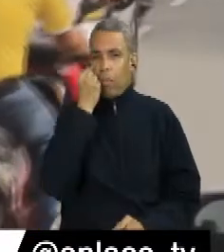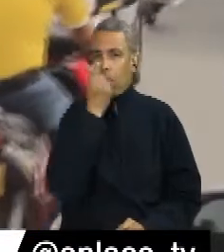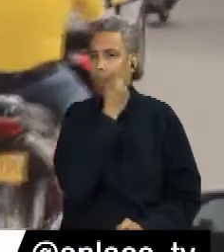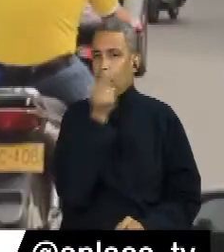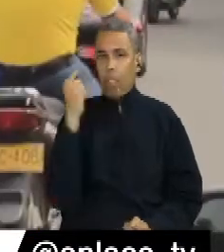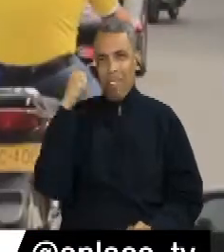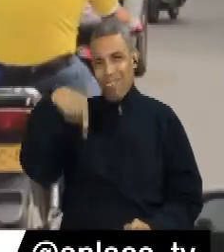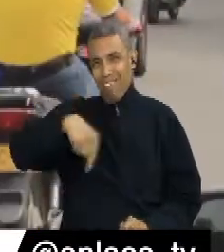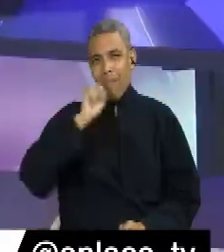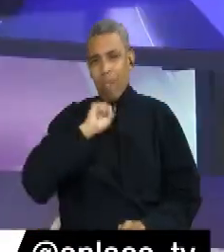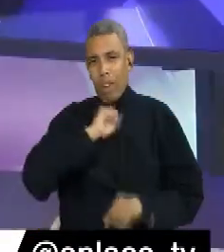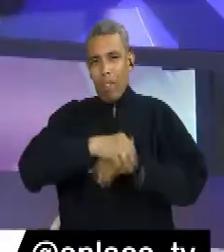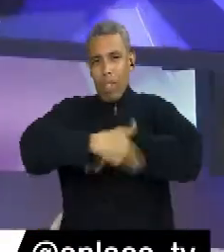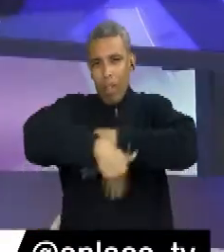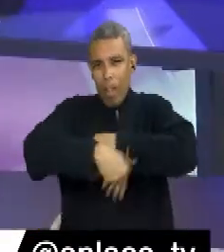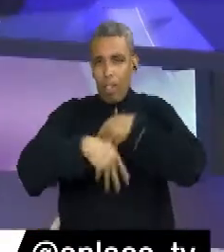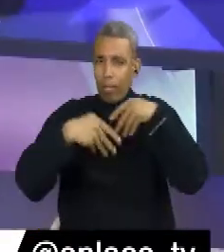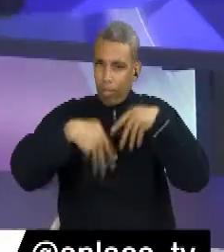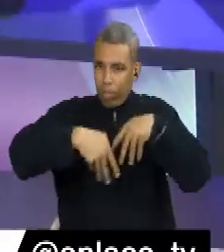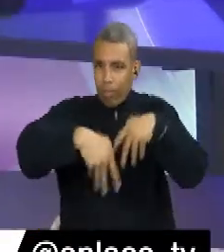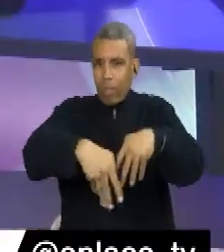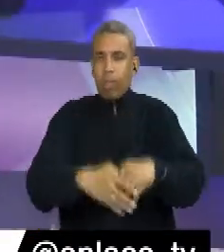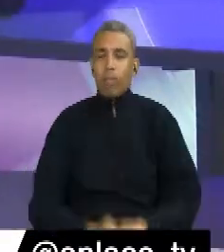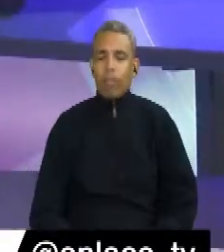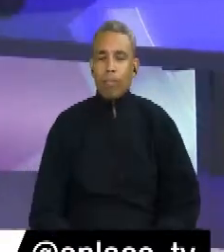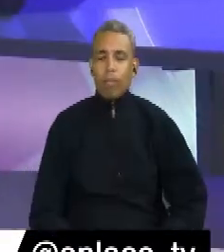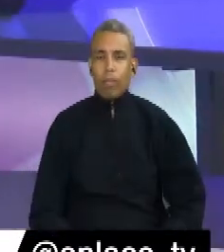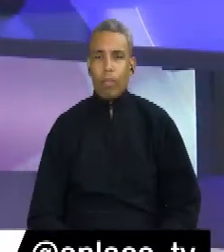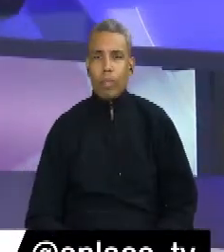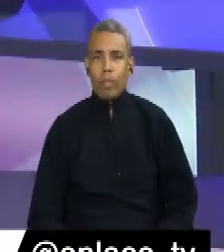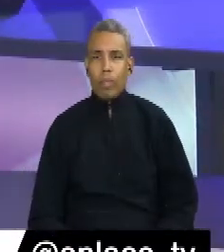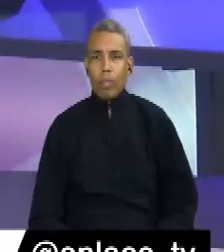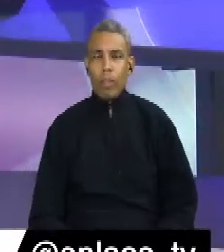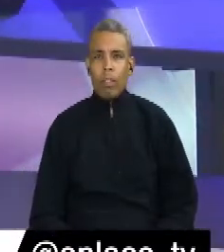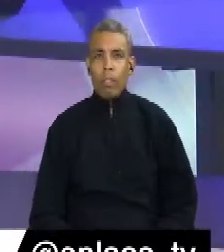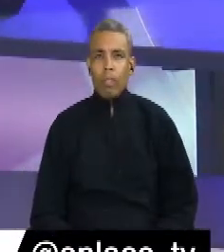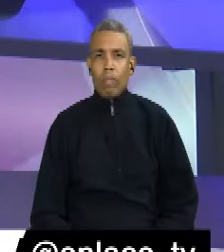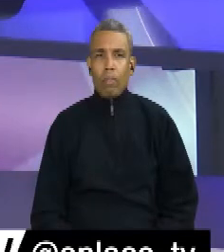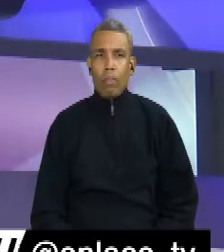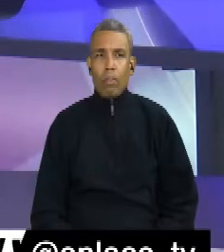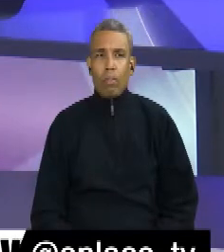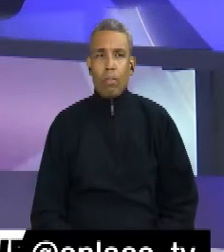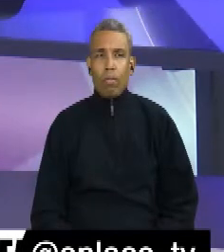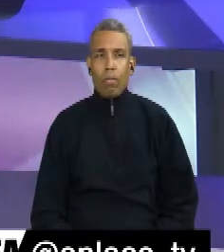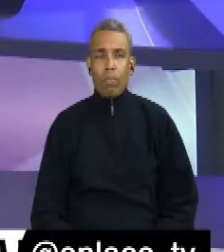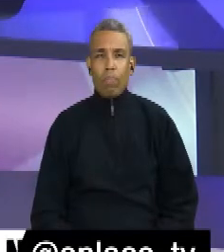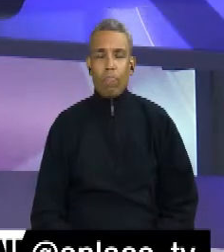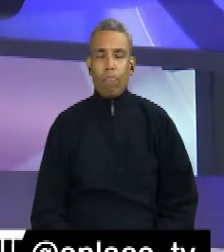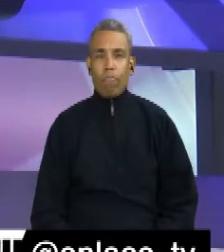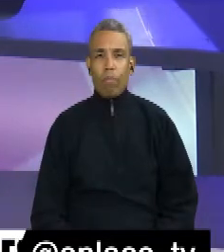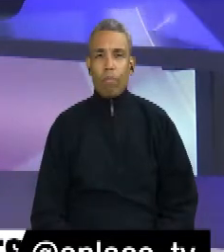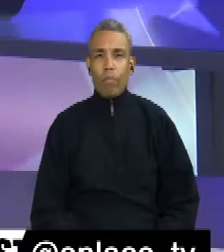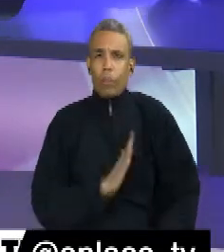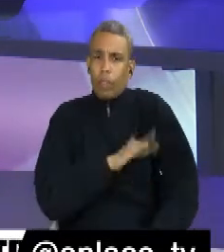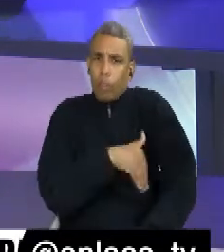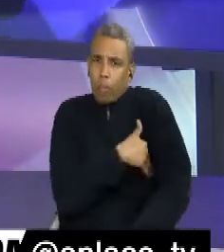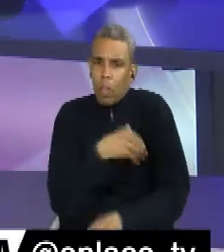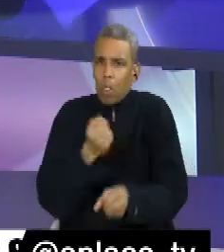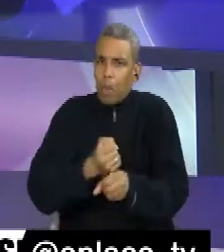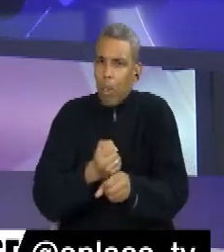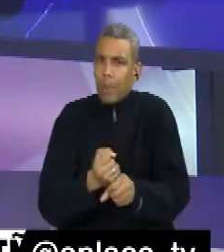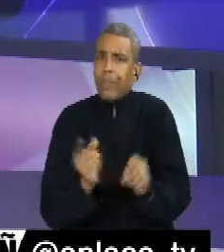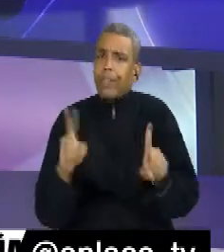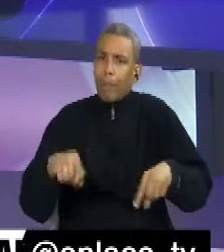petrolero. Y quienes también están en paro son los trabajadores de la sede regional del Ministerio de Trabajo. Los afectados piden al